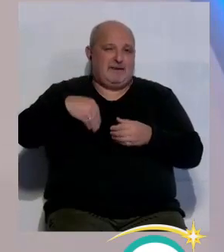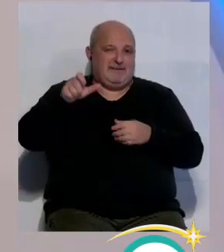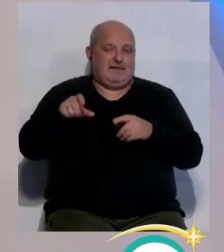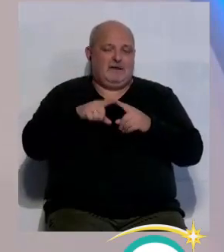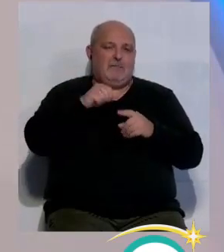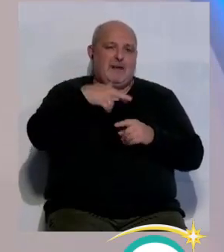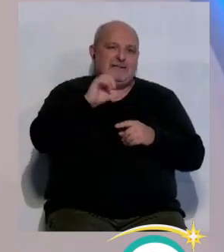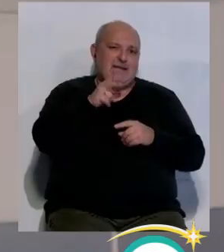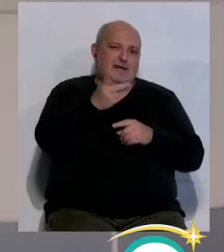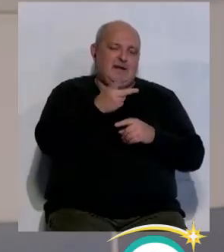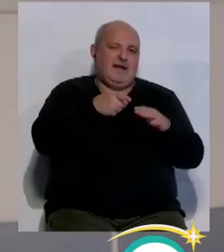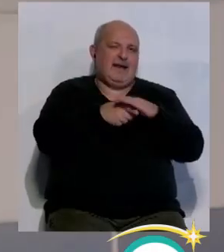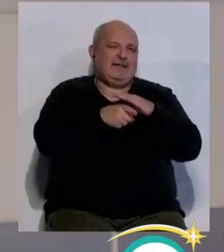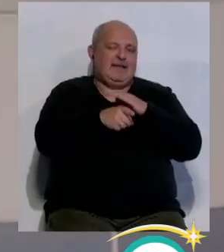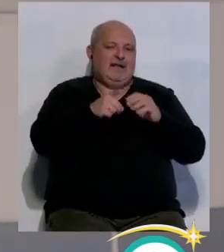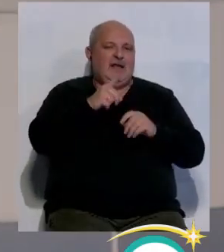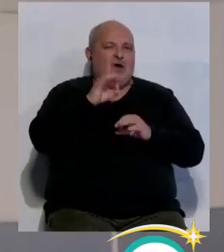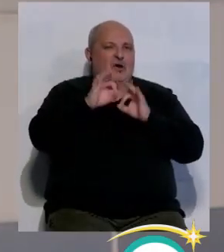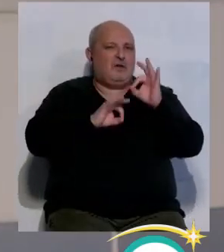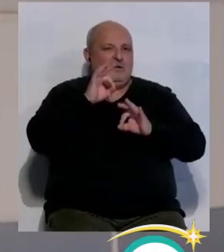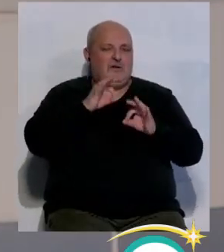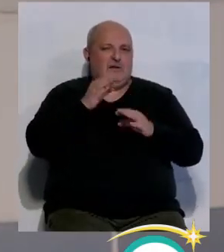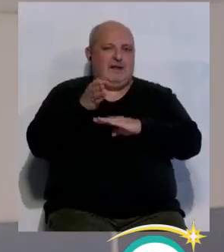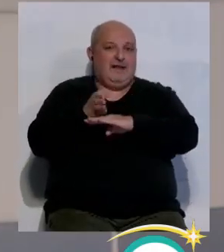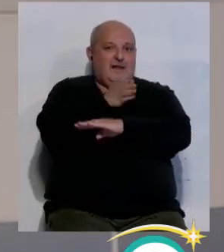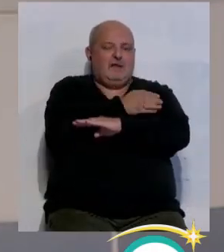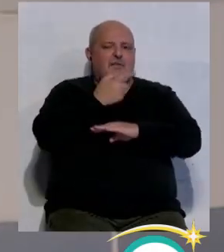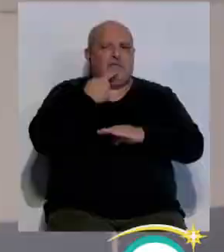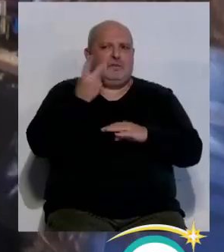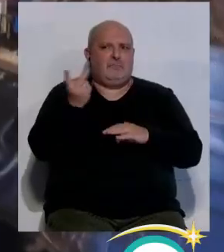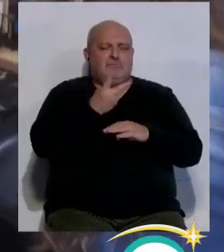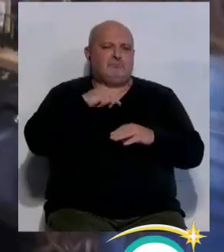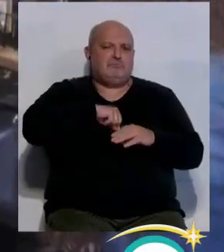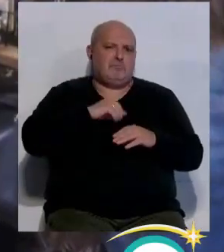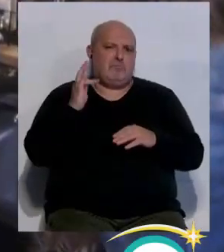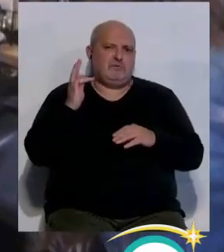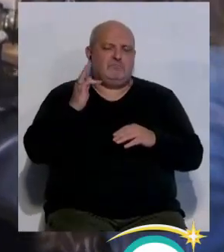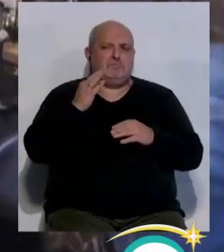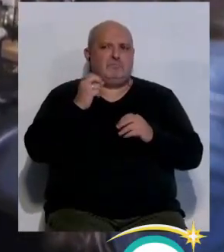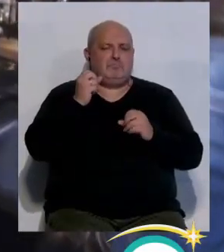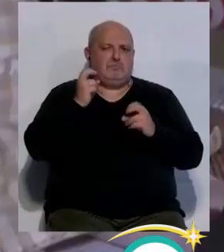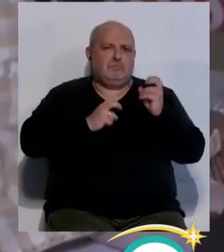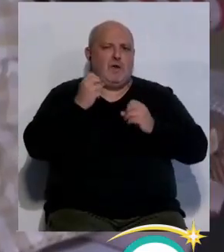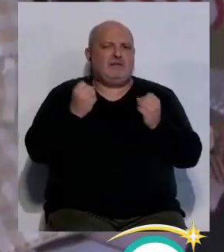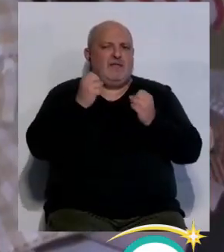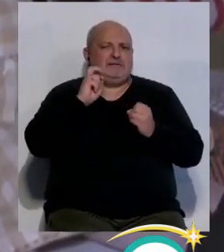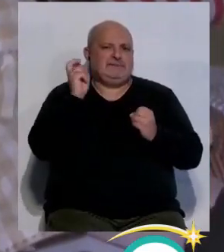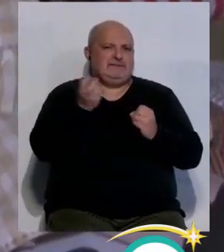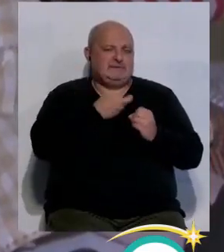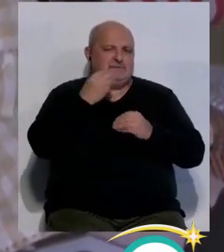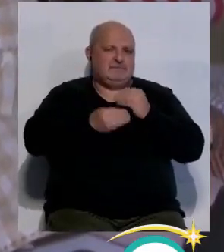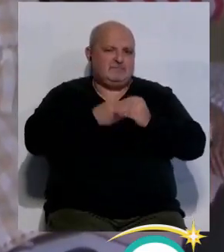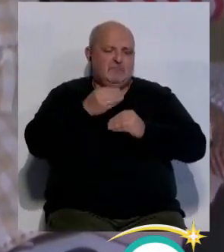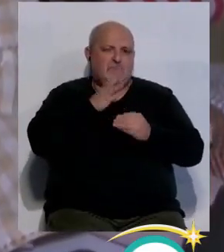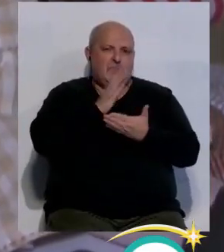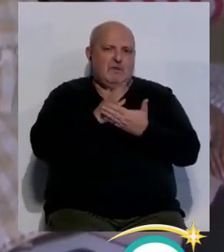Abierto, y Marisa Lareda, gerente de la organización de Extramuros, han mostrado su satisfacción ante las múltiples actividades que se han